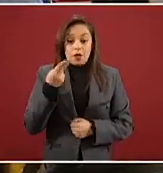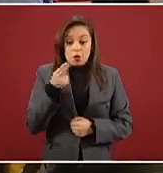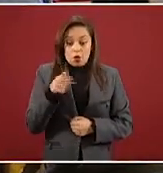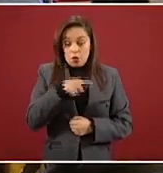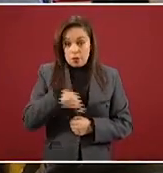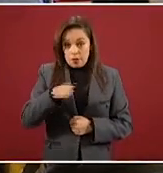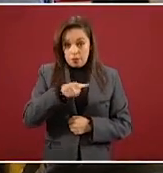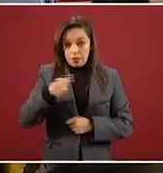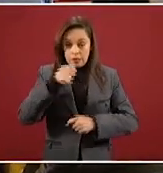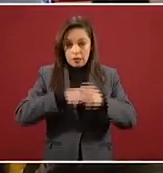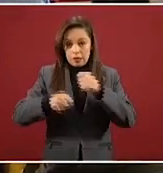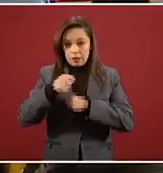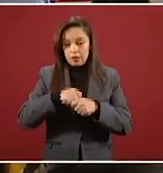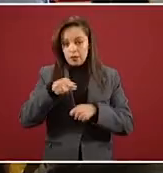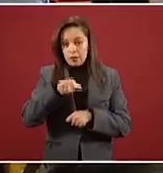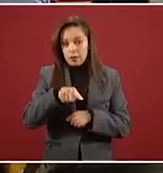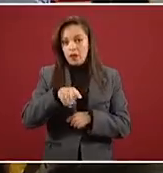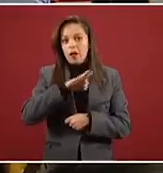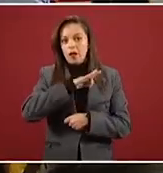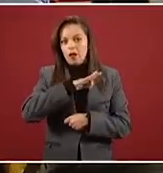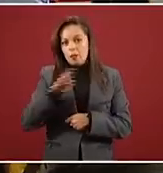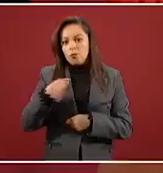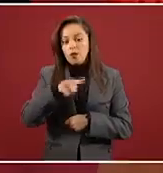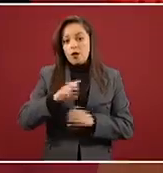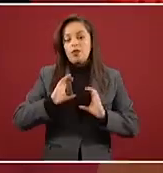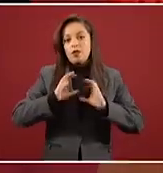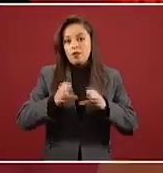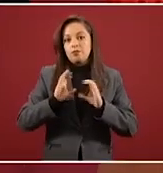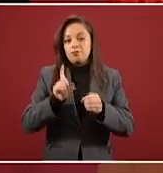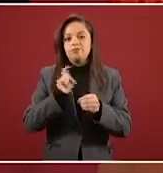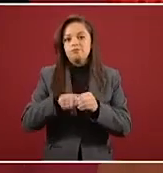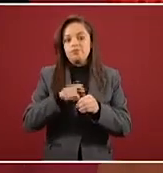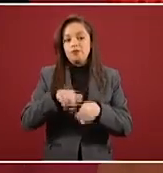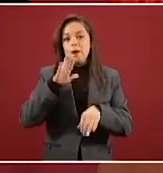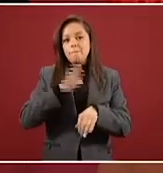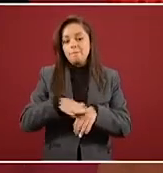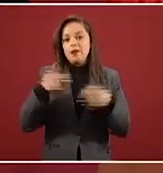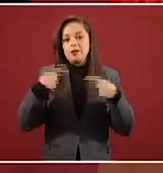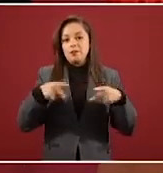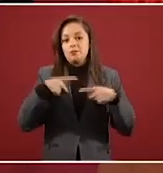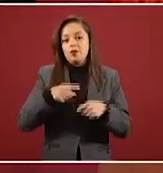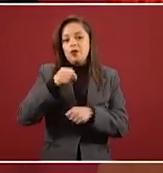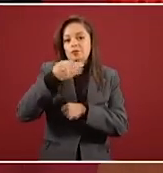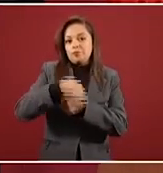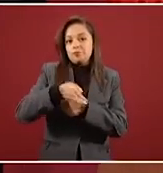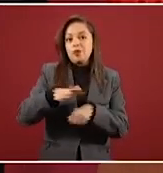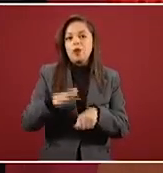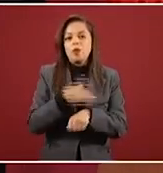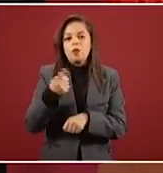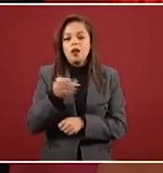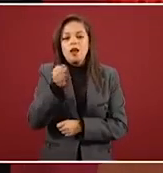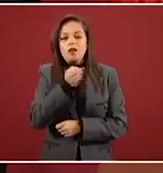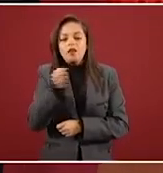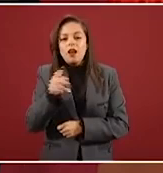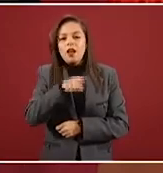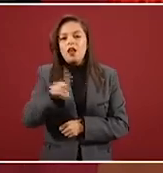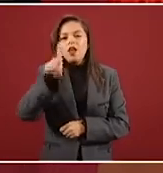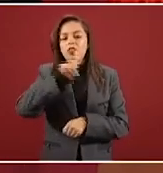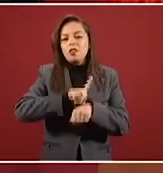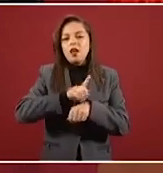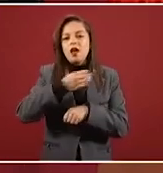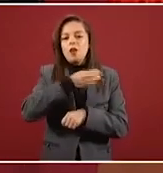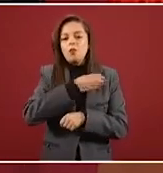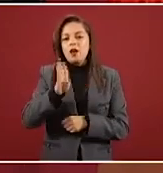tiendas departamentales tienen una contratación importante de trabajadores eventuales justamente por el Buen Fin y el inicio de las